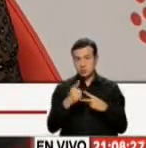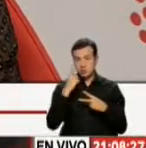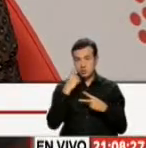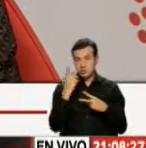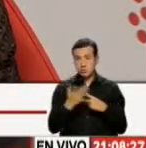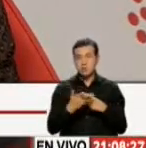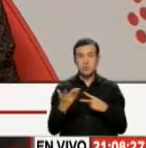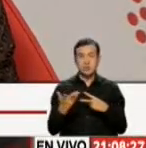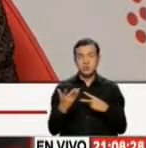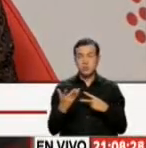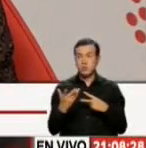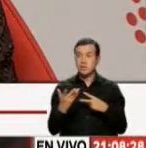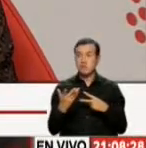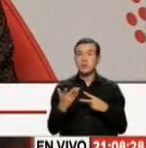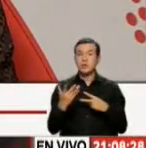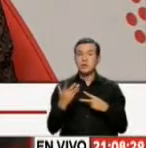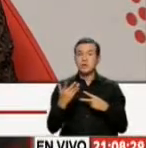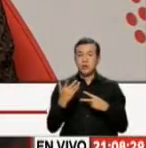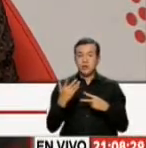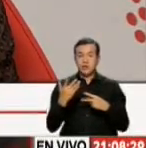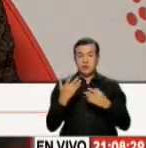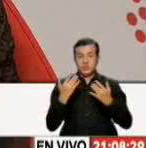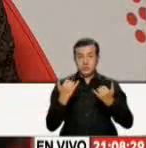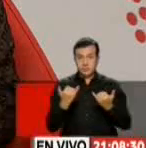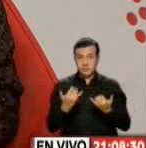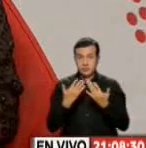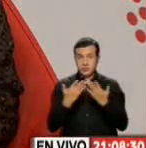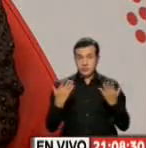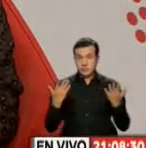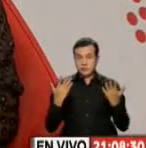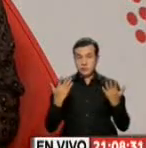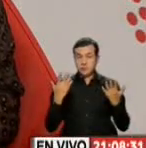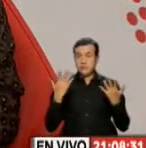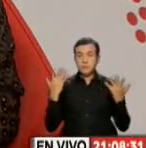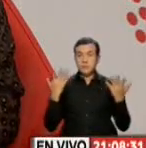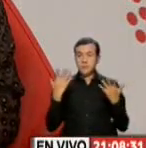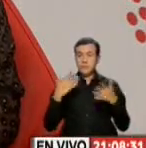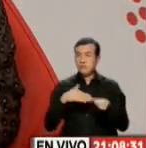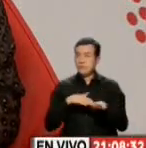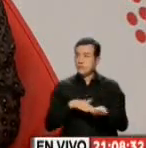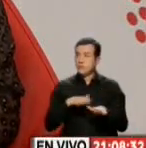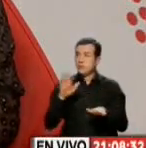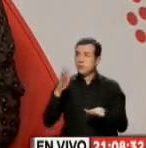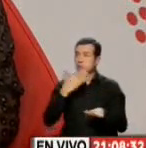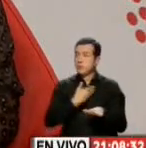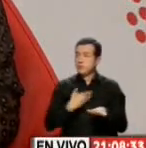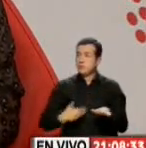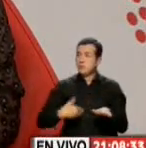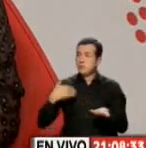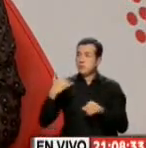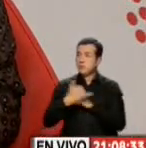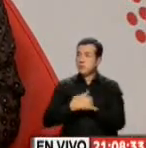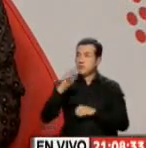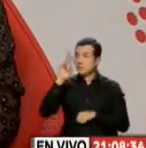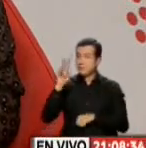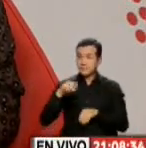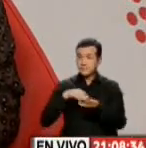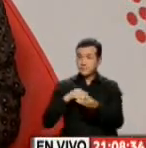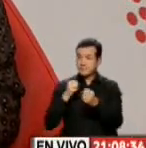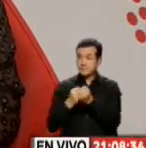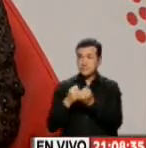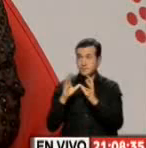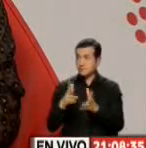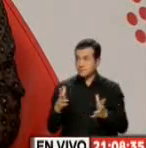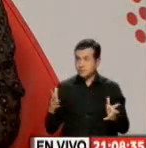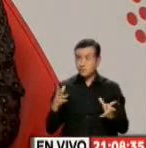viendo que justamente el régimen, al parecer, no da las garantías suficientes para sus nacionales. Y eso ha significado